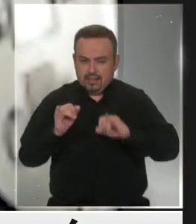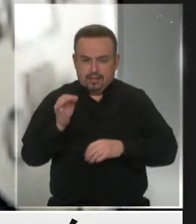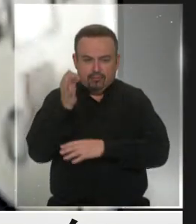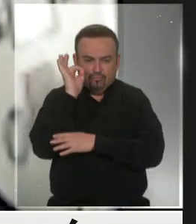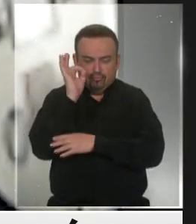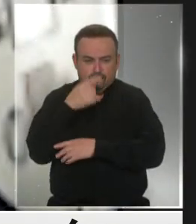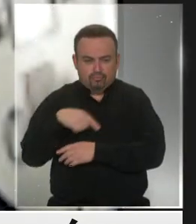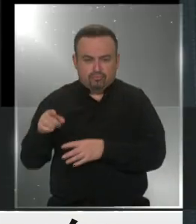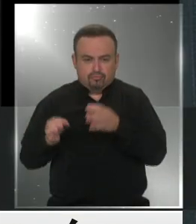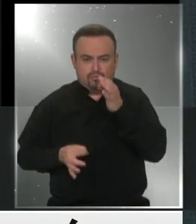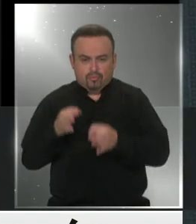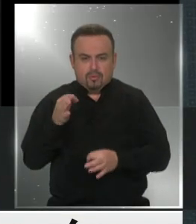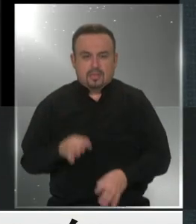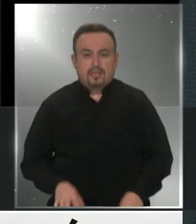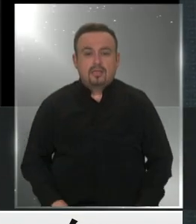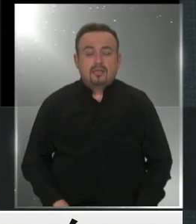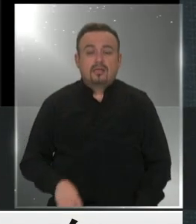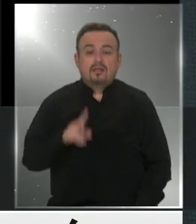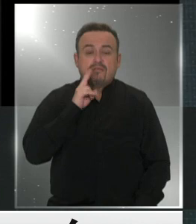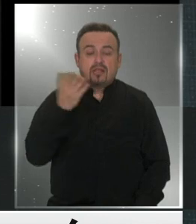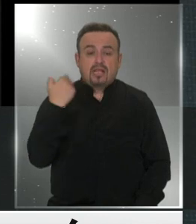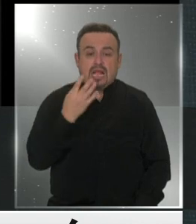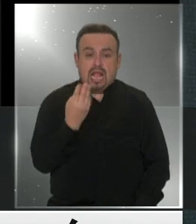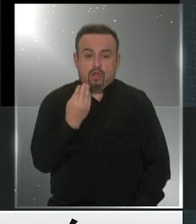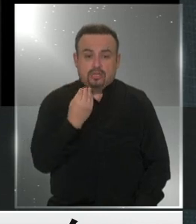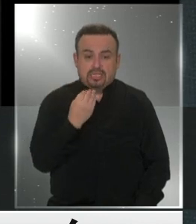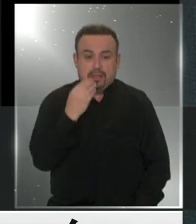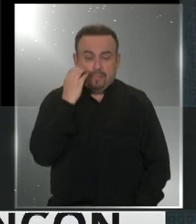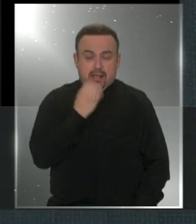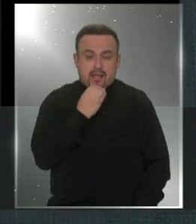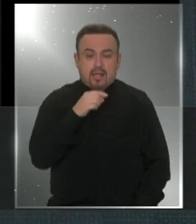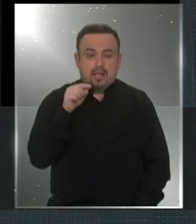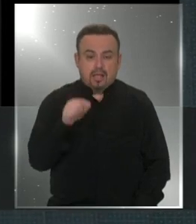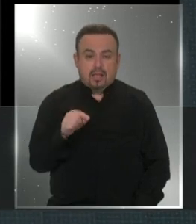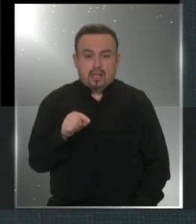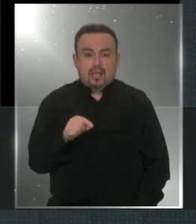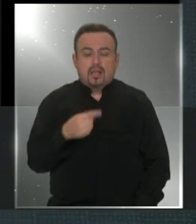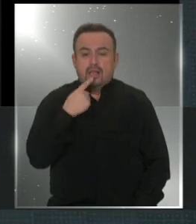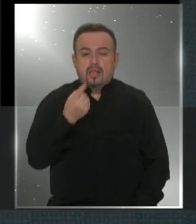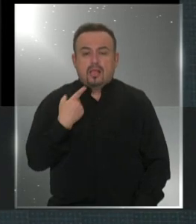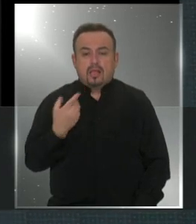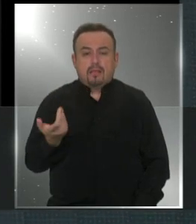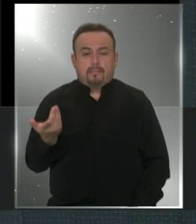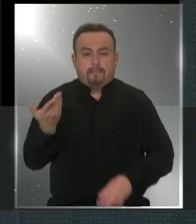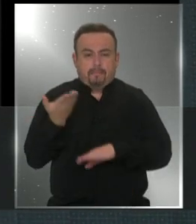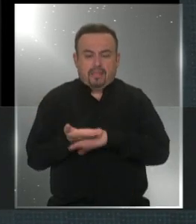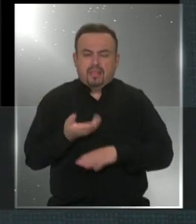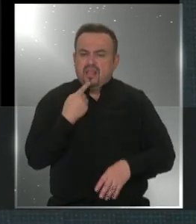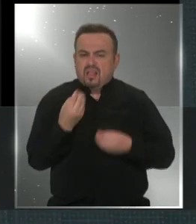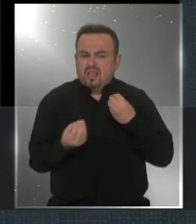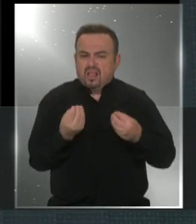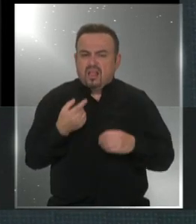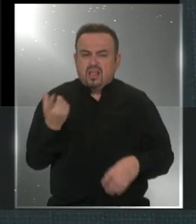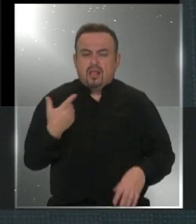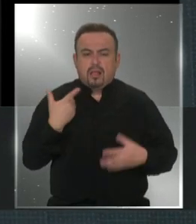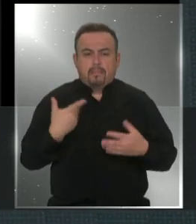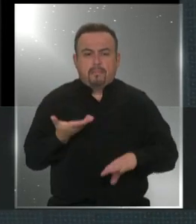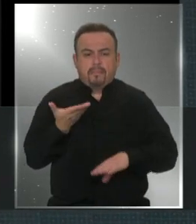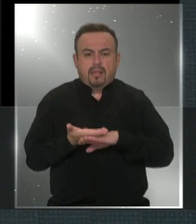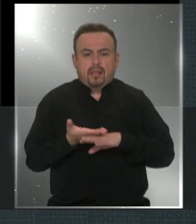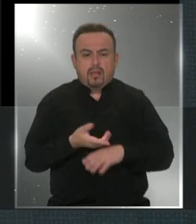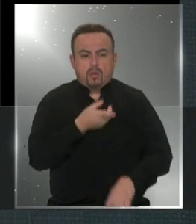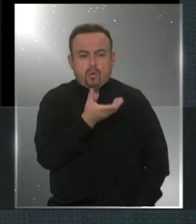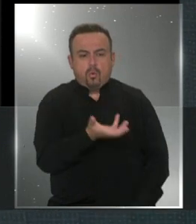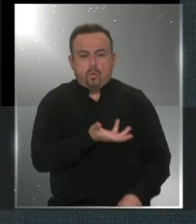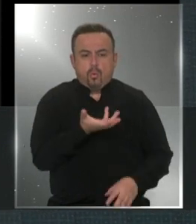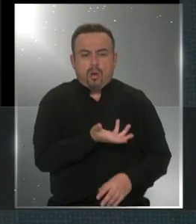de formalización. El viernes 14 de mayo... el persona me contó que le habían encargado una misión. Yo le pregunté de qué se trataba y me dijo que le habían encargado a pitearse un